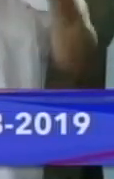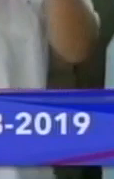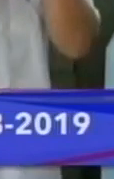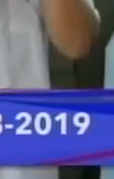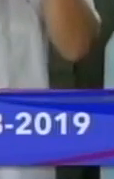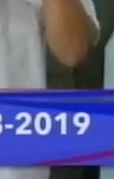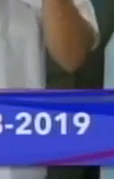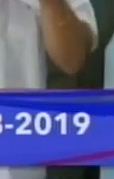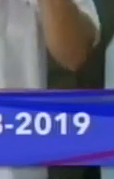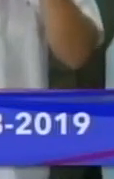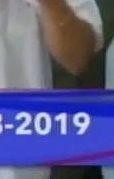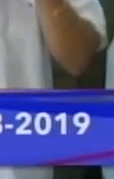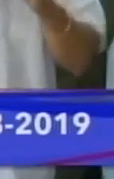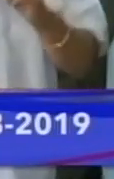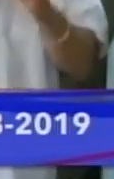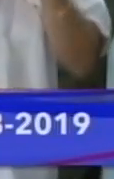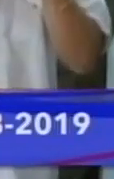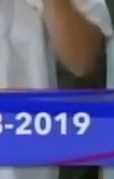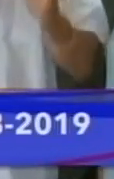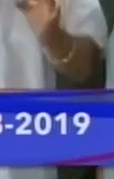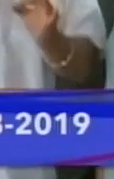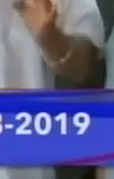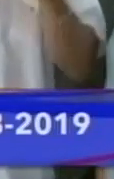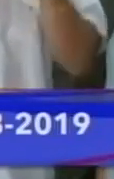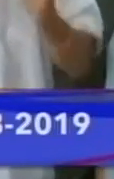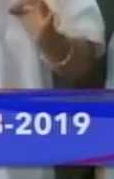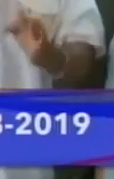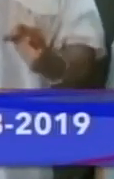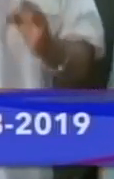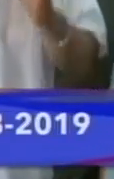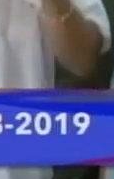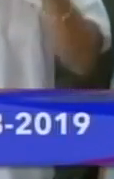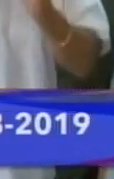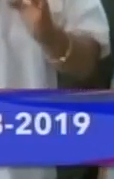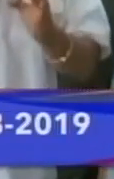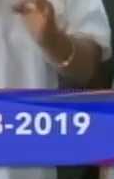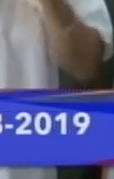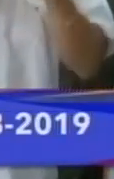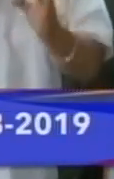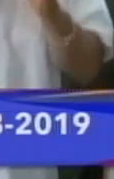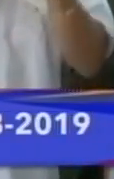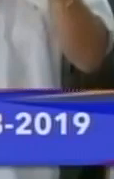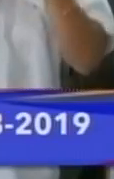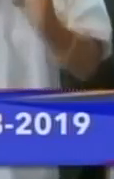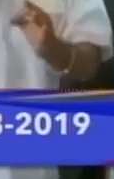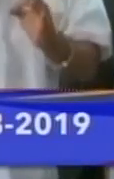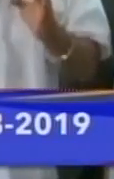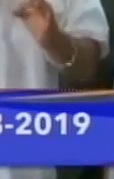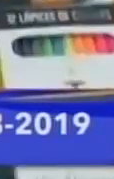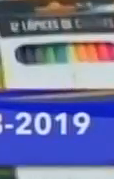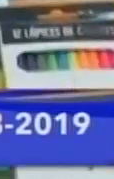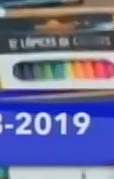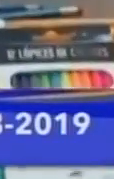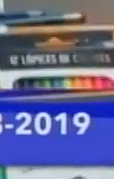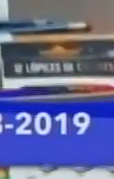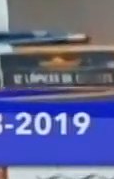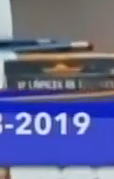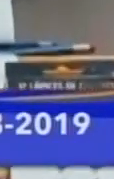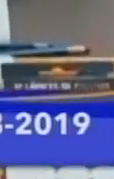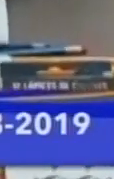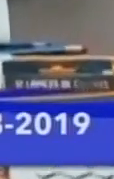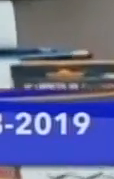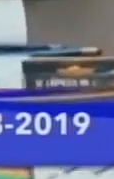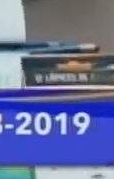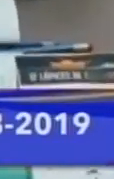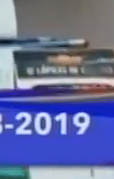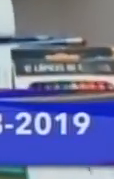todos los que acompañamos esta tarea de seguir trabajando por la preservación de la revolución, la preservación del mensaje del comandante Hugo Chávez, la preservación